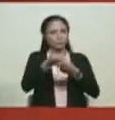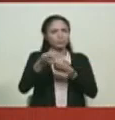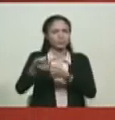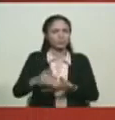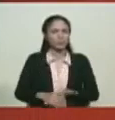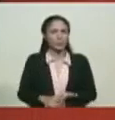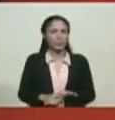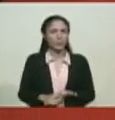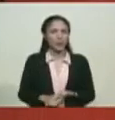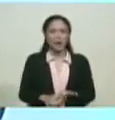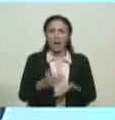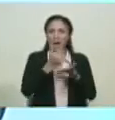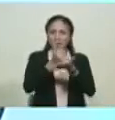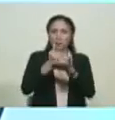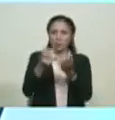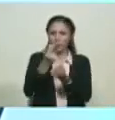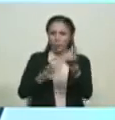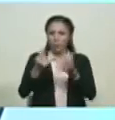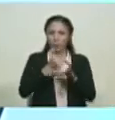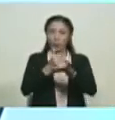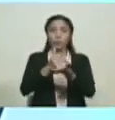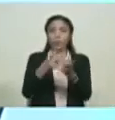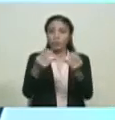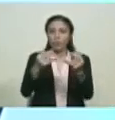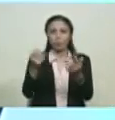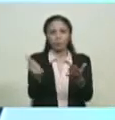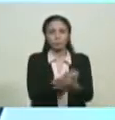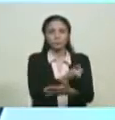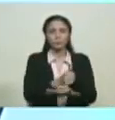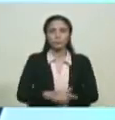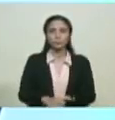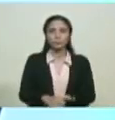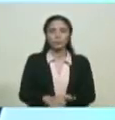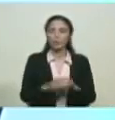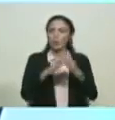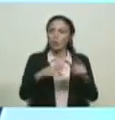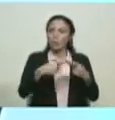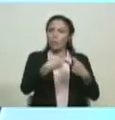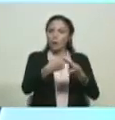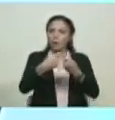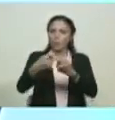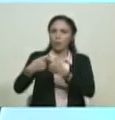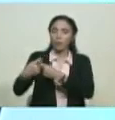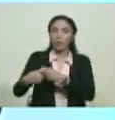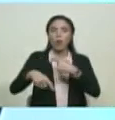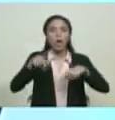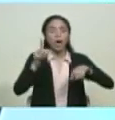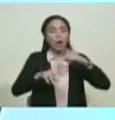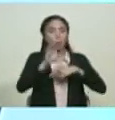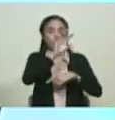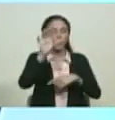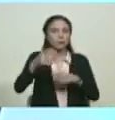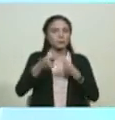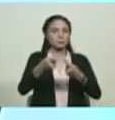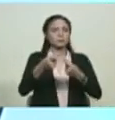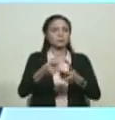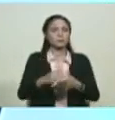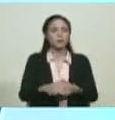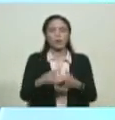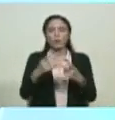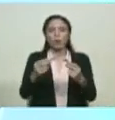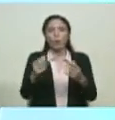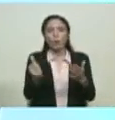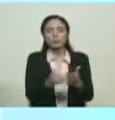con quitarle las ayudas económicas las posibilidades de financiamiento a algunos países los amenazados con quitarles